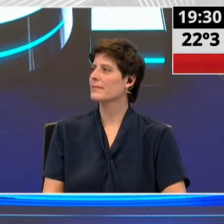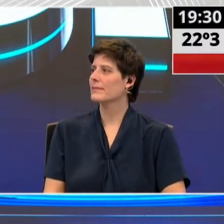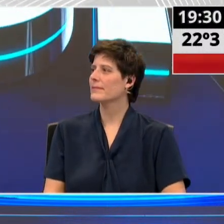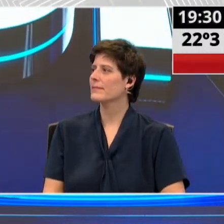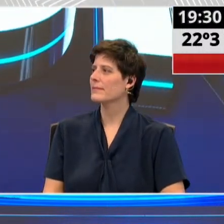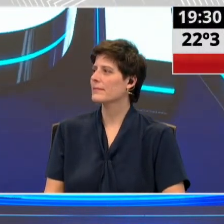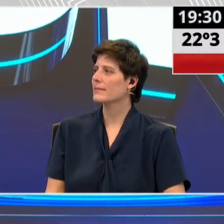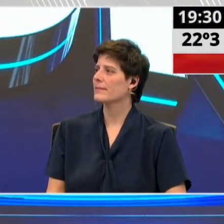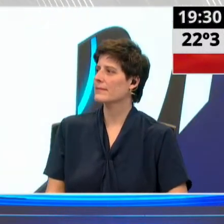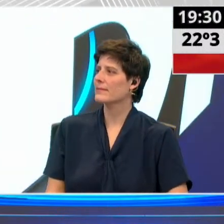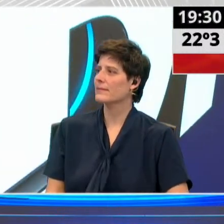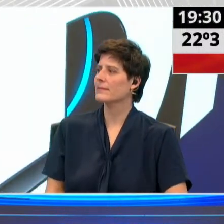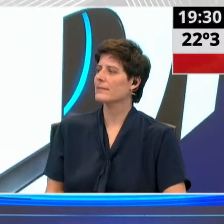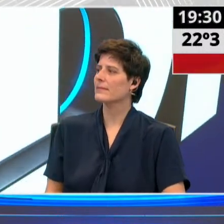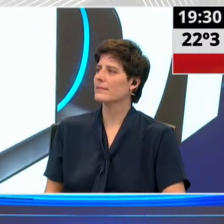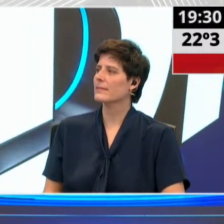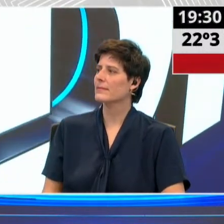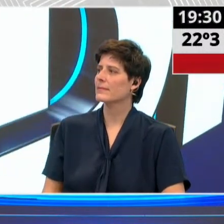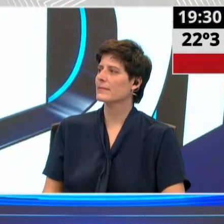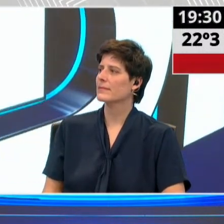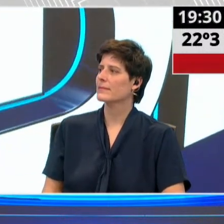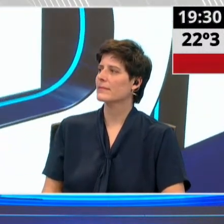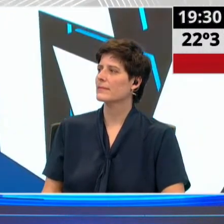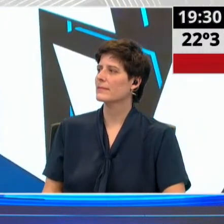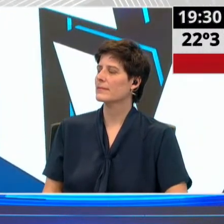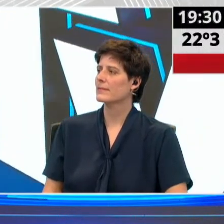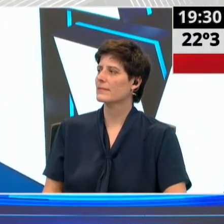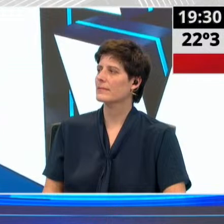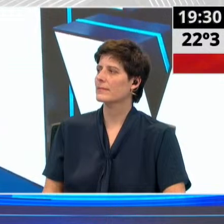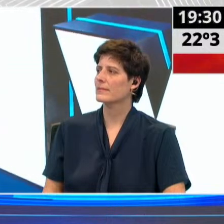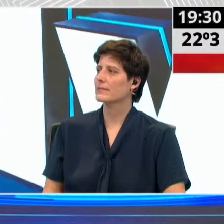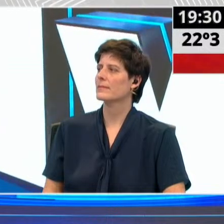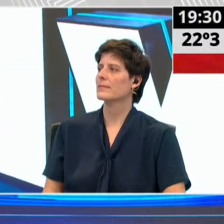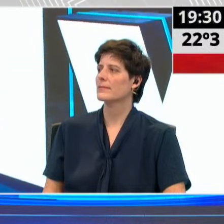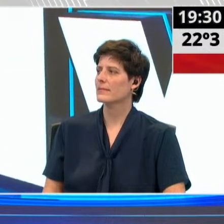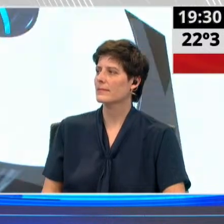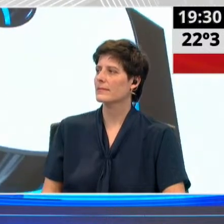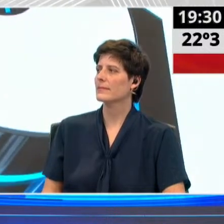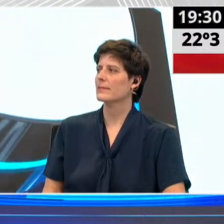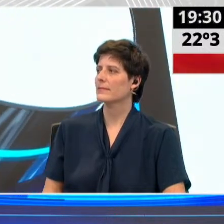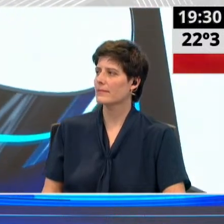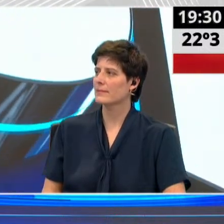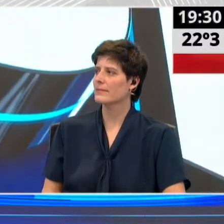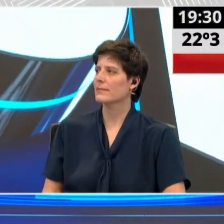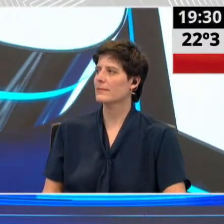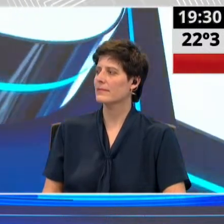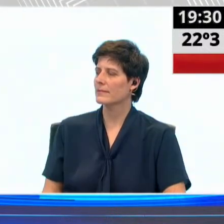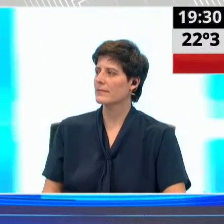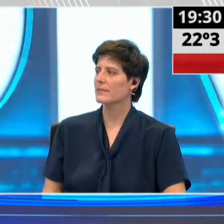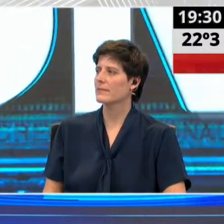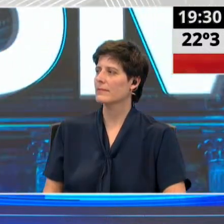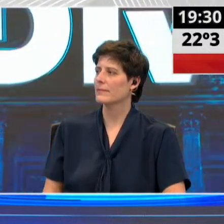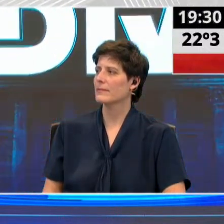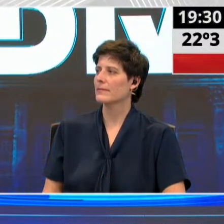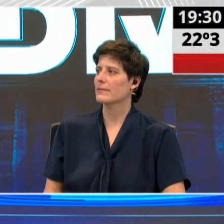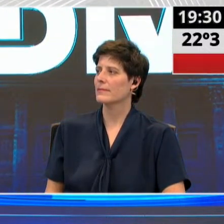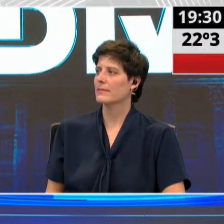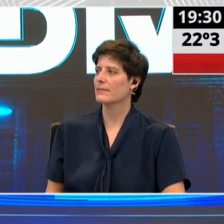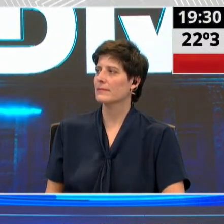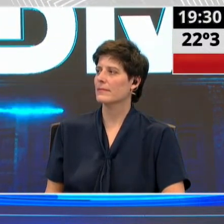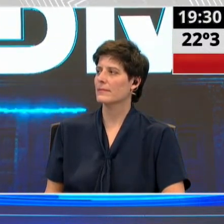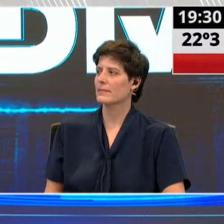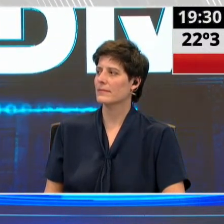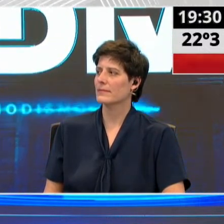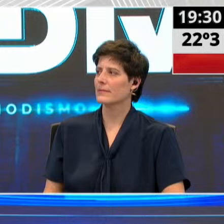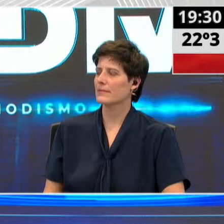Milei va a transitar su primer año de mandato con la prórroga del presupuesto vigente, lo mismo que le pasó al presidente Alberto